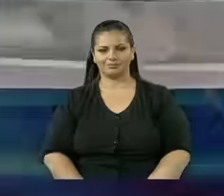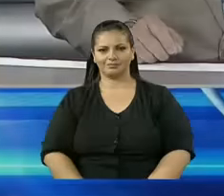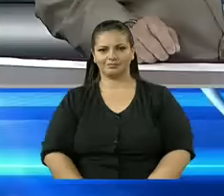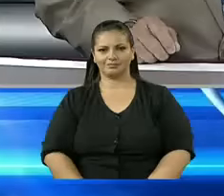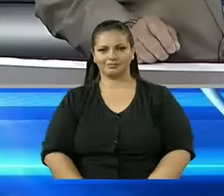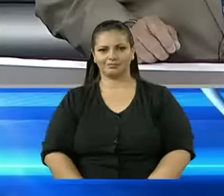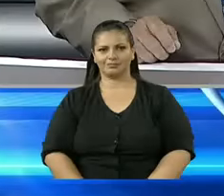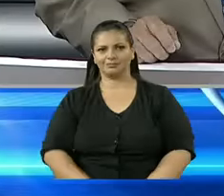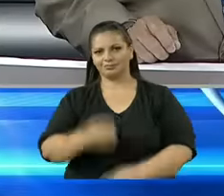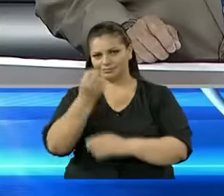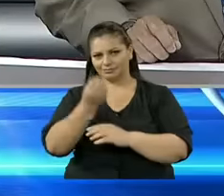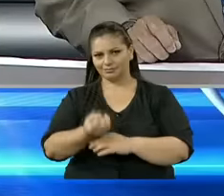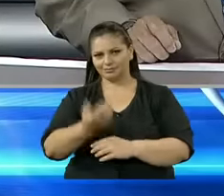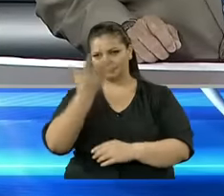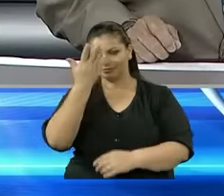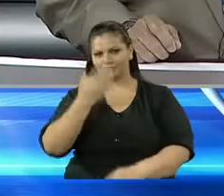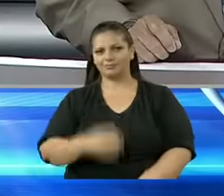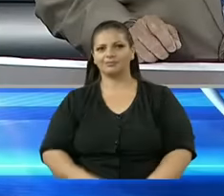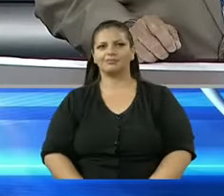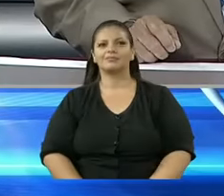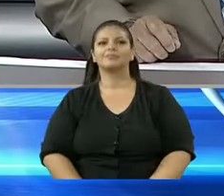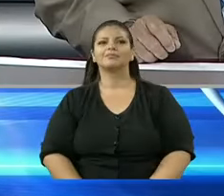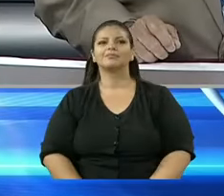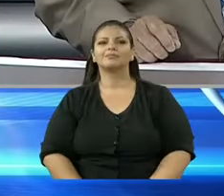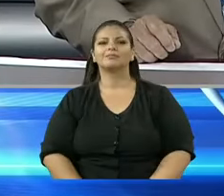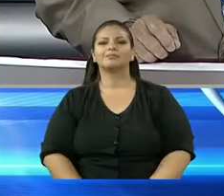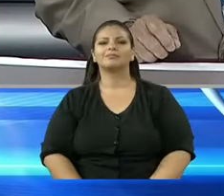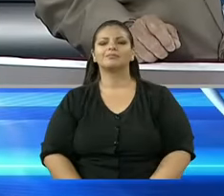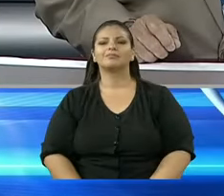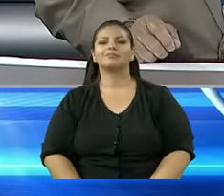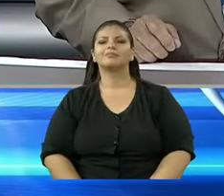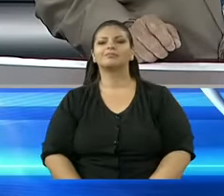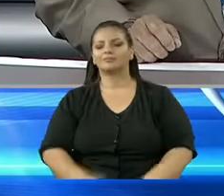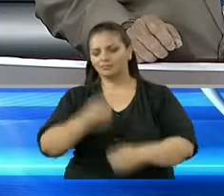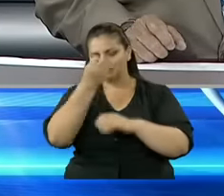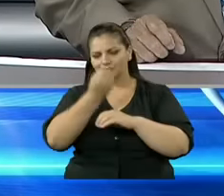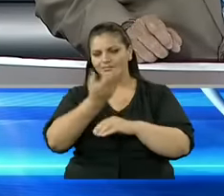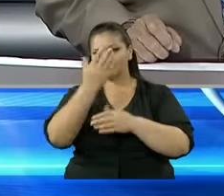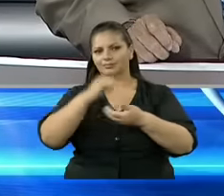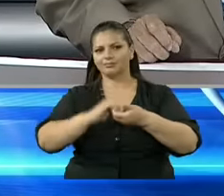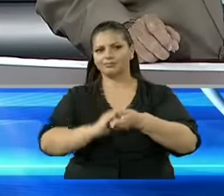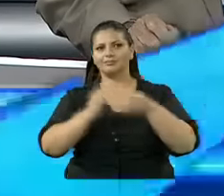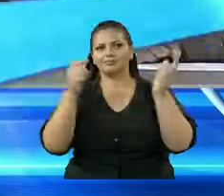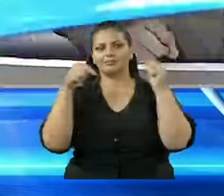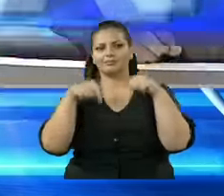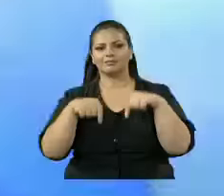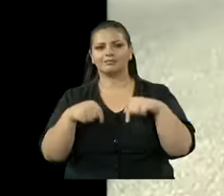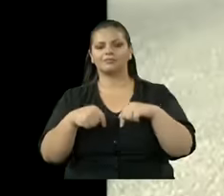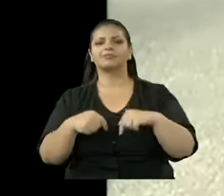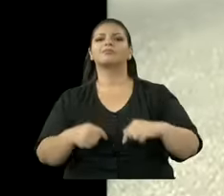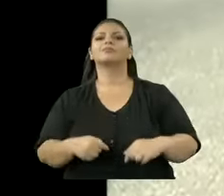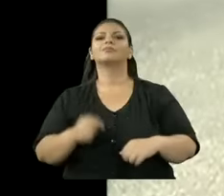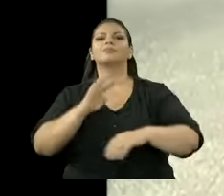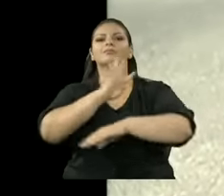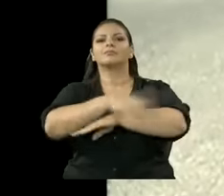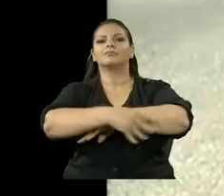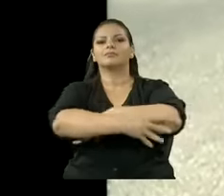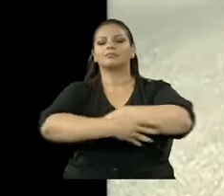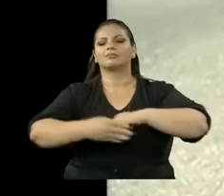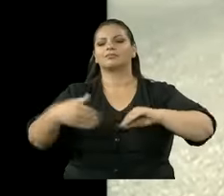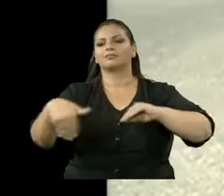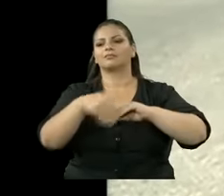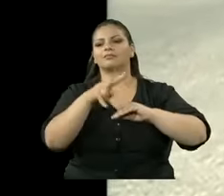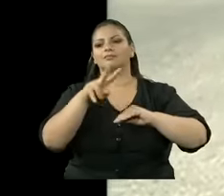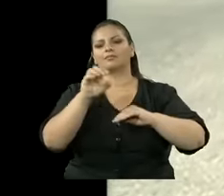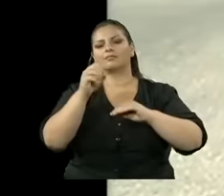días. Adelante. Buenos días en estudios y amigos televidentes. Continuamos en las calles 20 y la Q en el